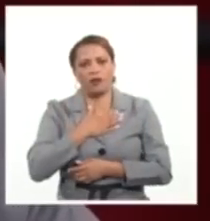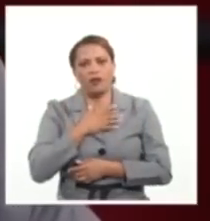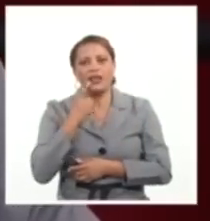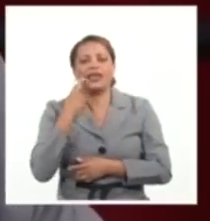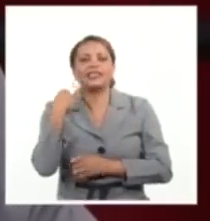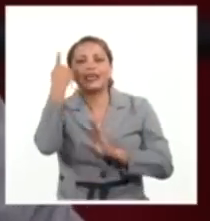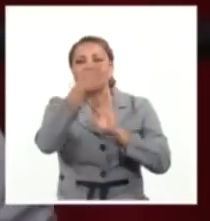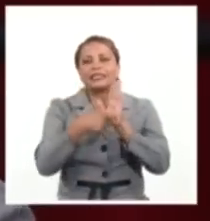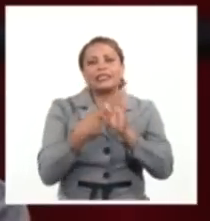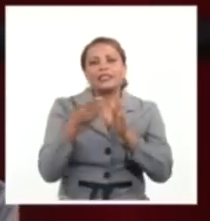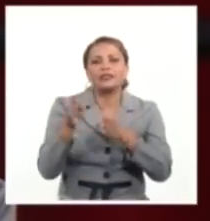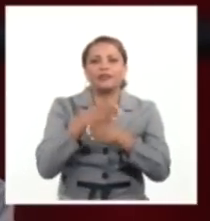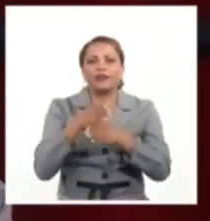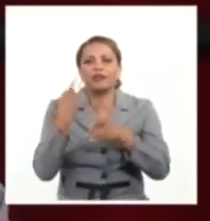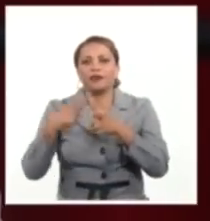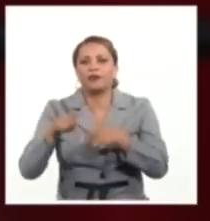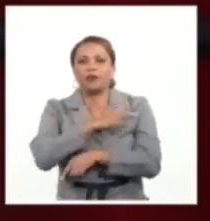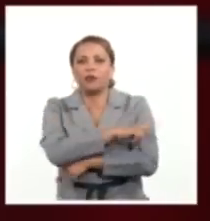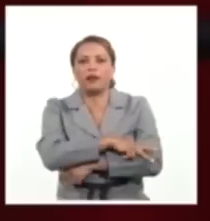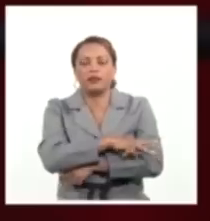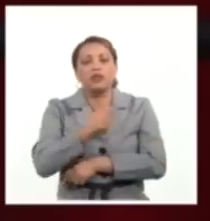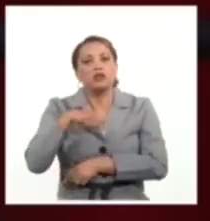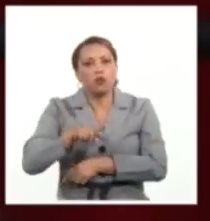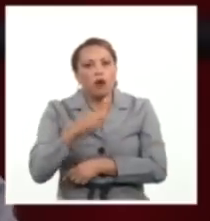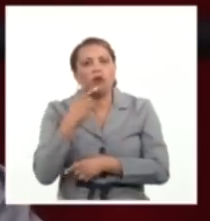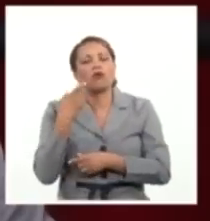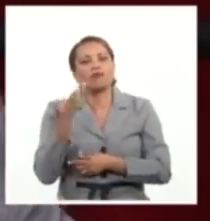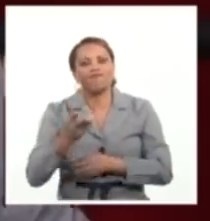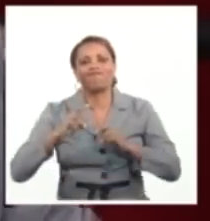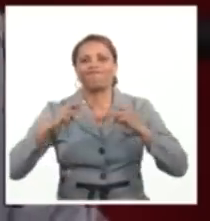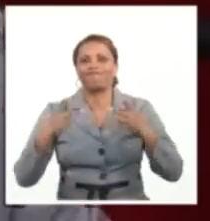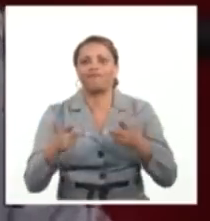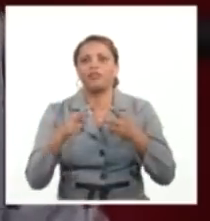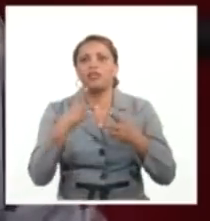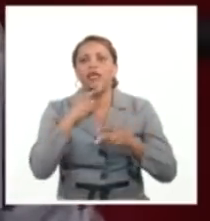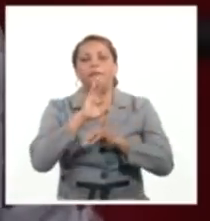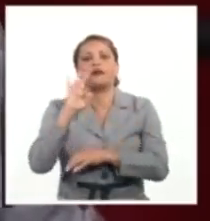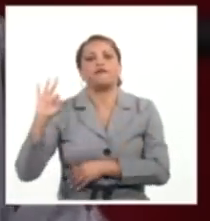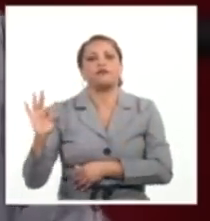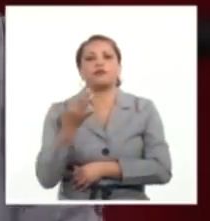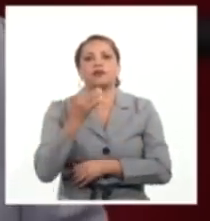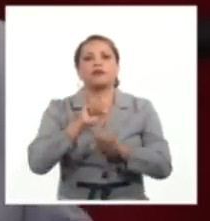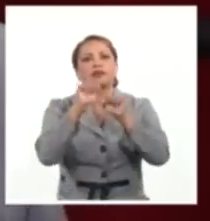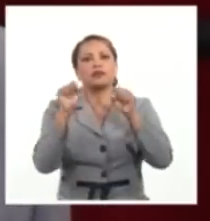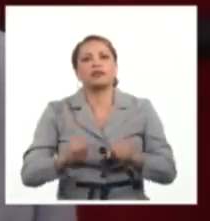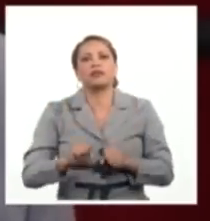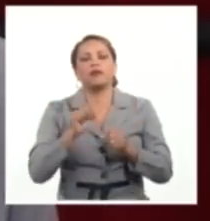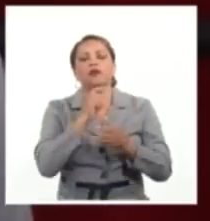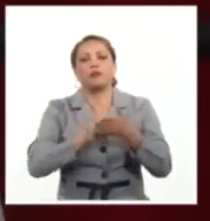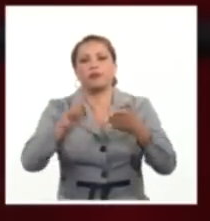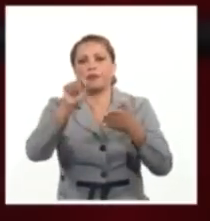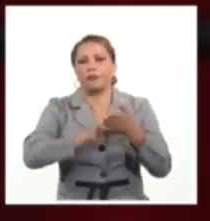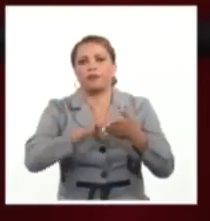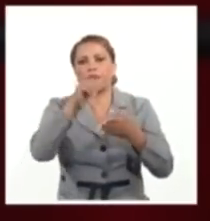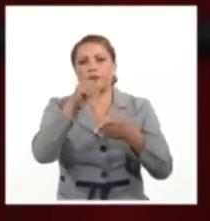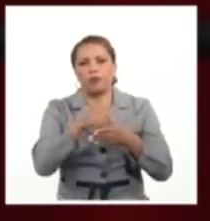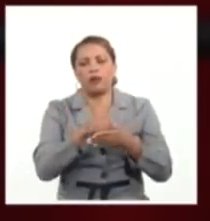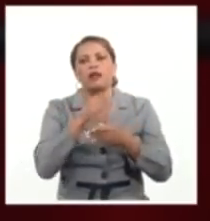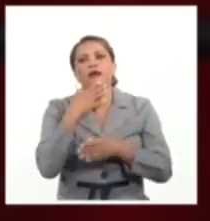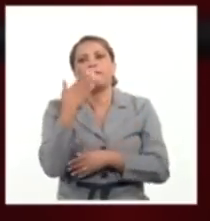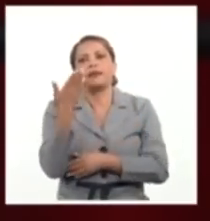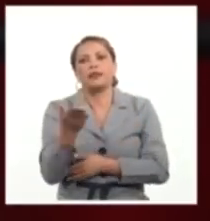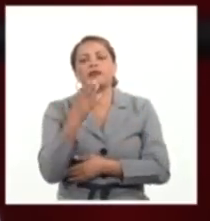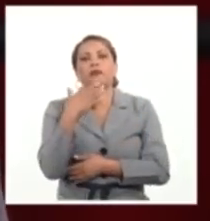distingue, he insistido en promover el perfeccionamiento del sistema del poder popular, propiciando más democracia